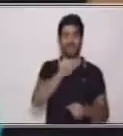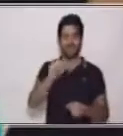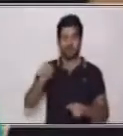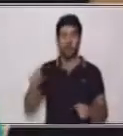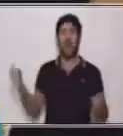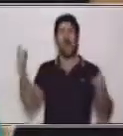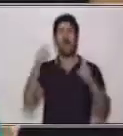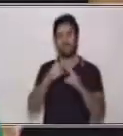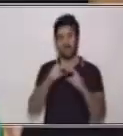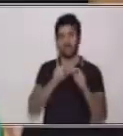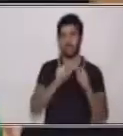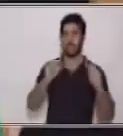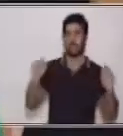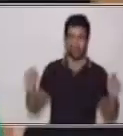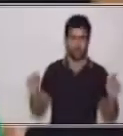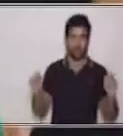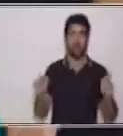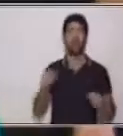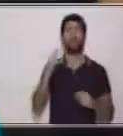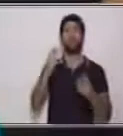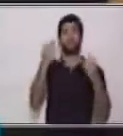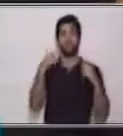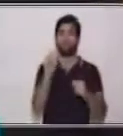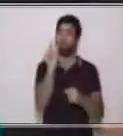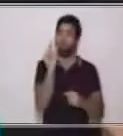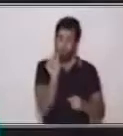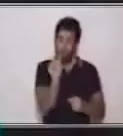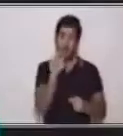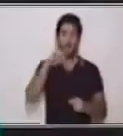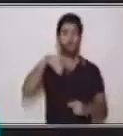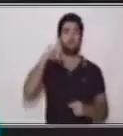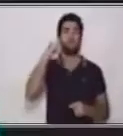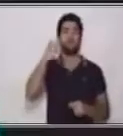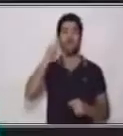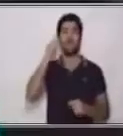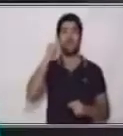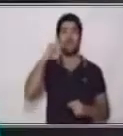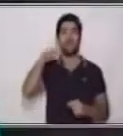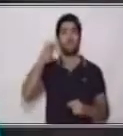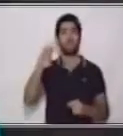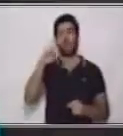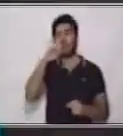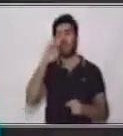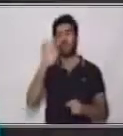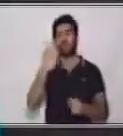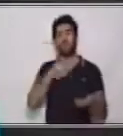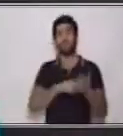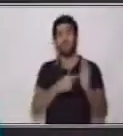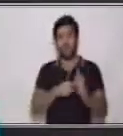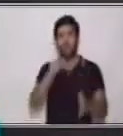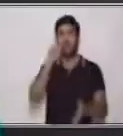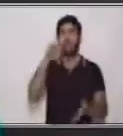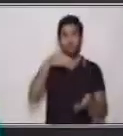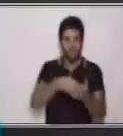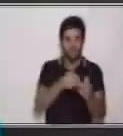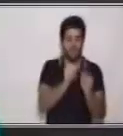son? Son 1000. Muy bien. ¿Recordaste?